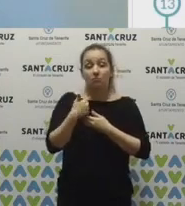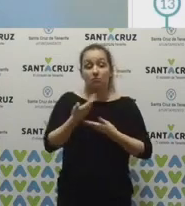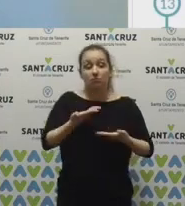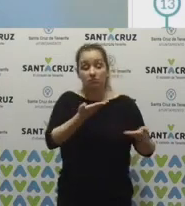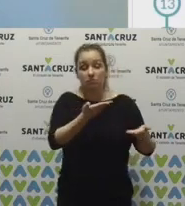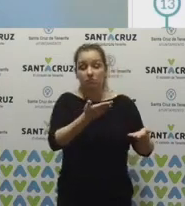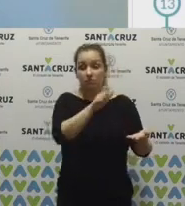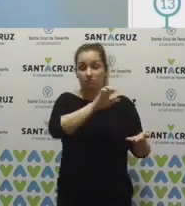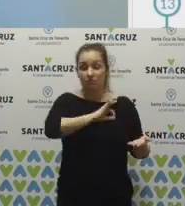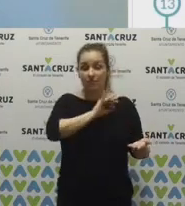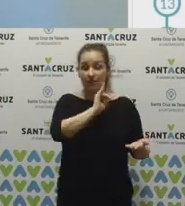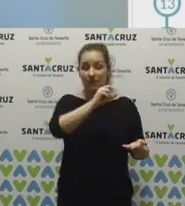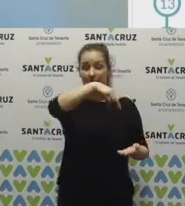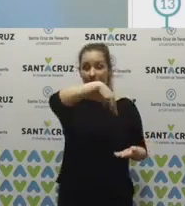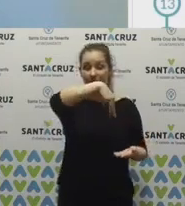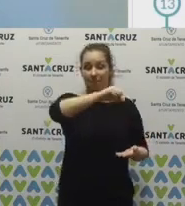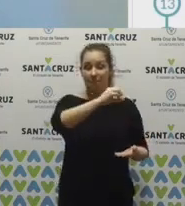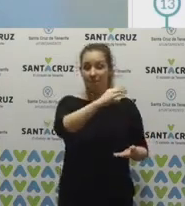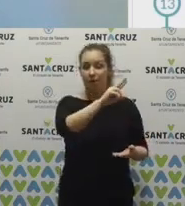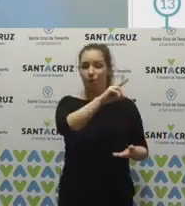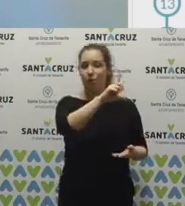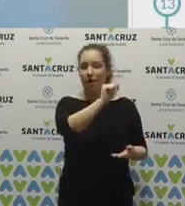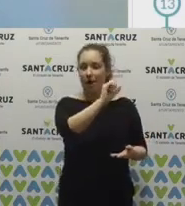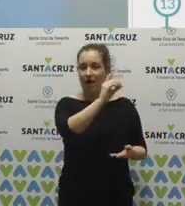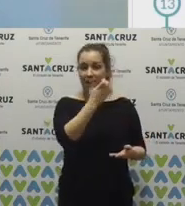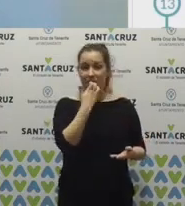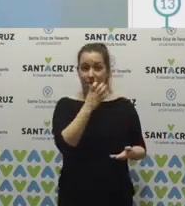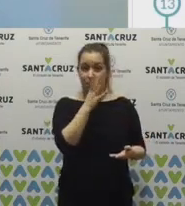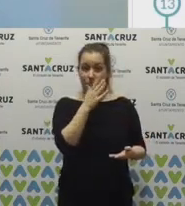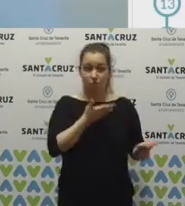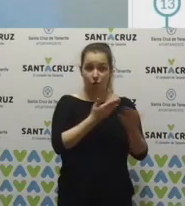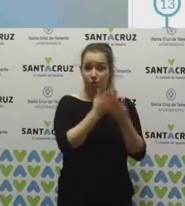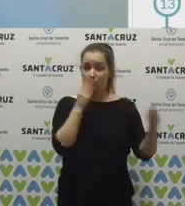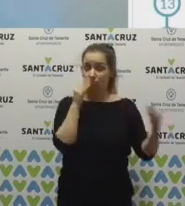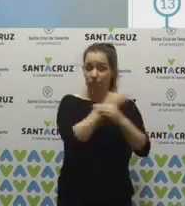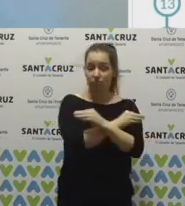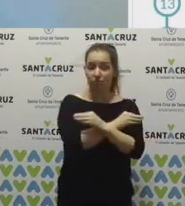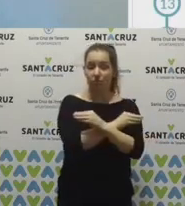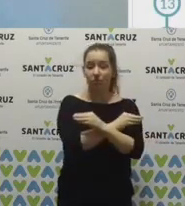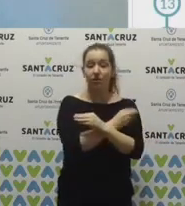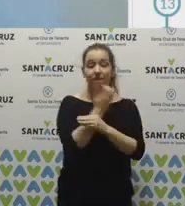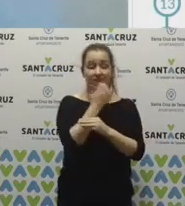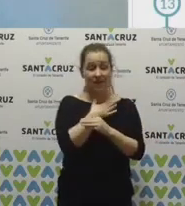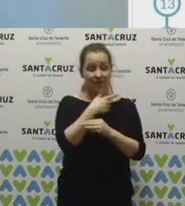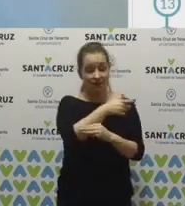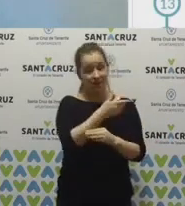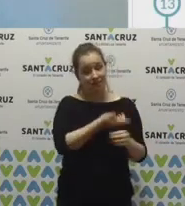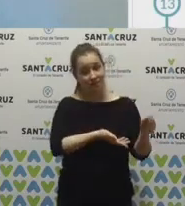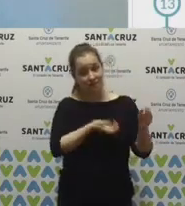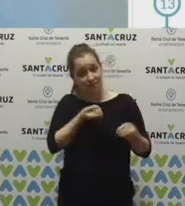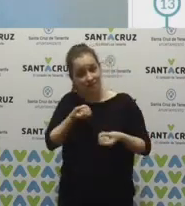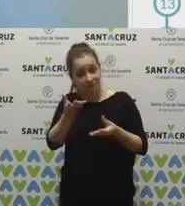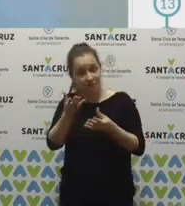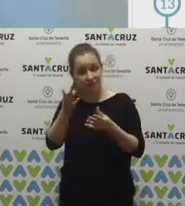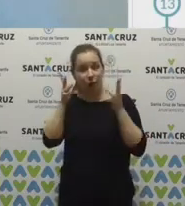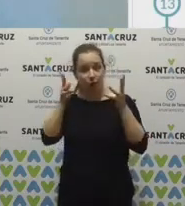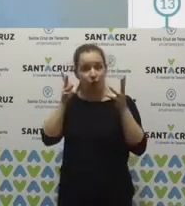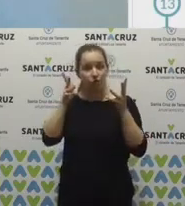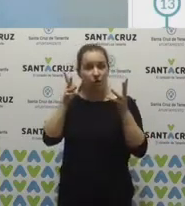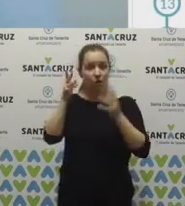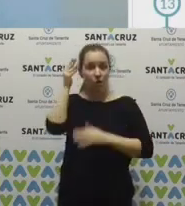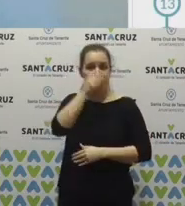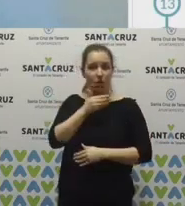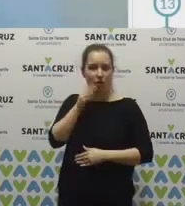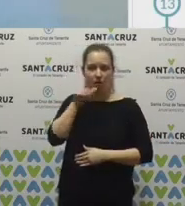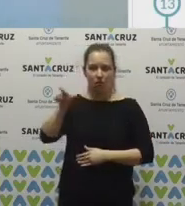si quiere ya su grupo municipal que estén a esta cuestión en el consejo escolar que es un consejo con alto nivel de